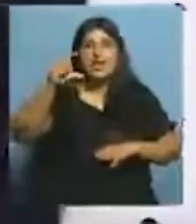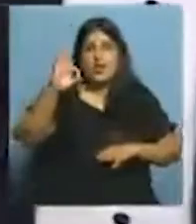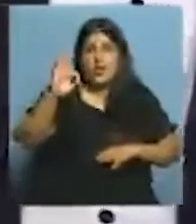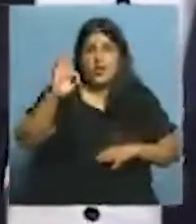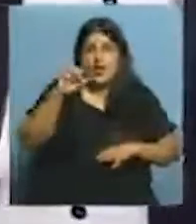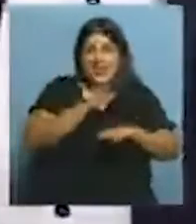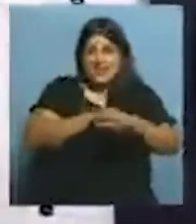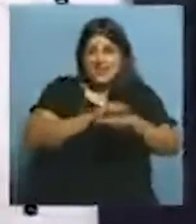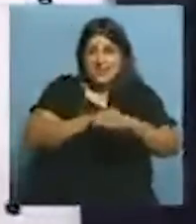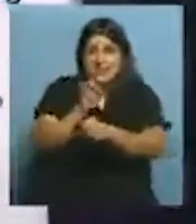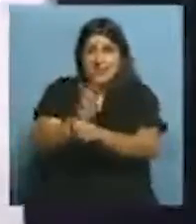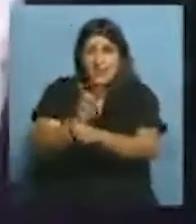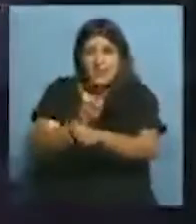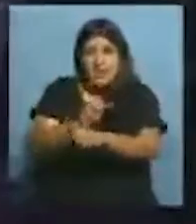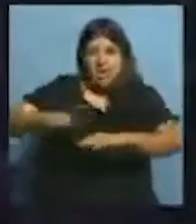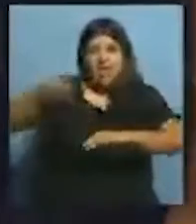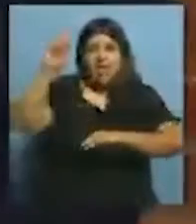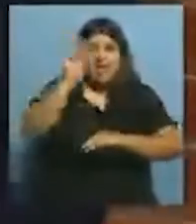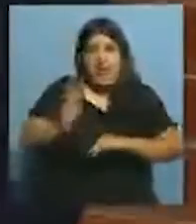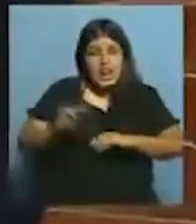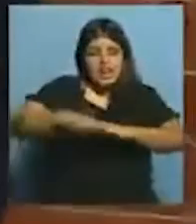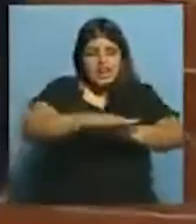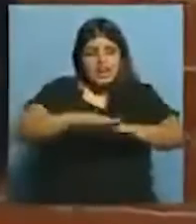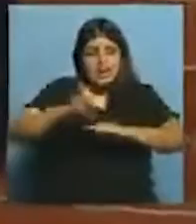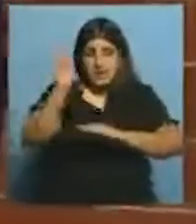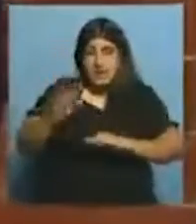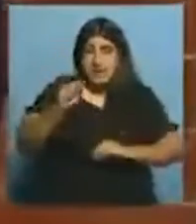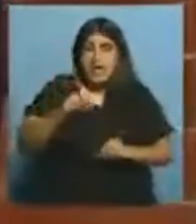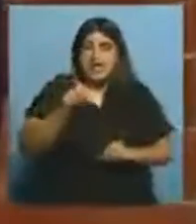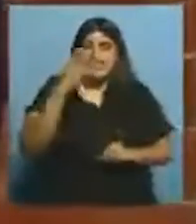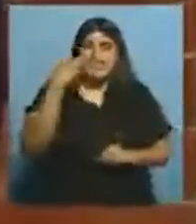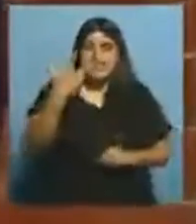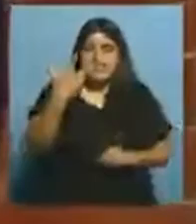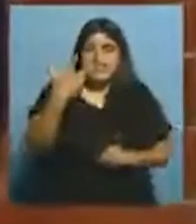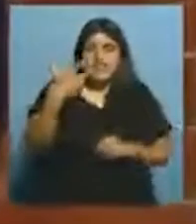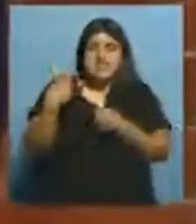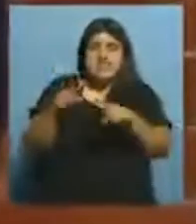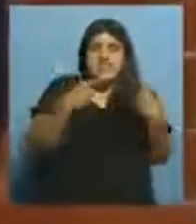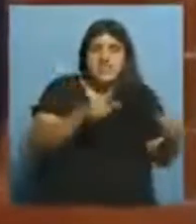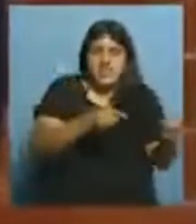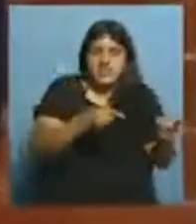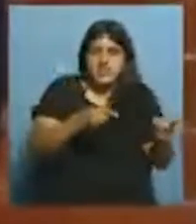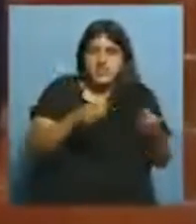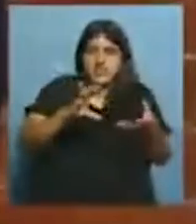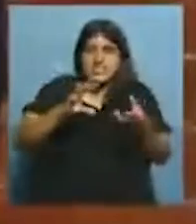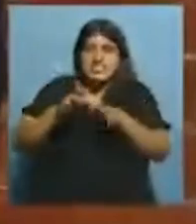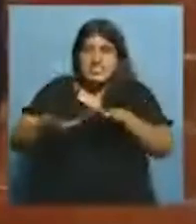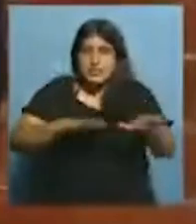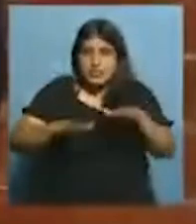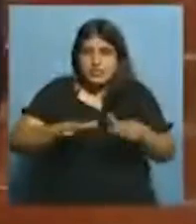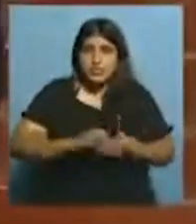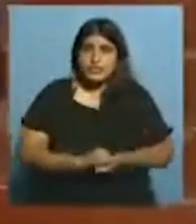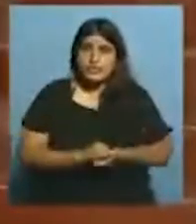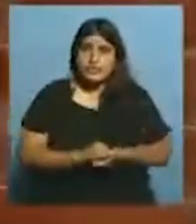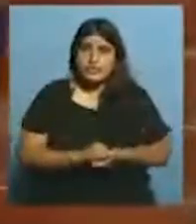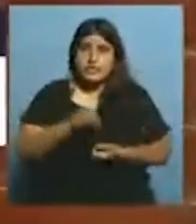tres casos, ¿es así? En la jornada de hoy, ¿ustedes ya detectaron tres casos de esto que sucedió el fin de semana? Muy buenas tardes.